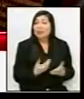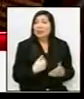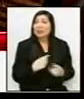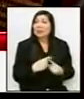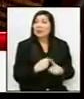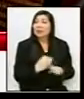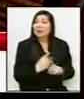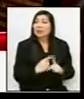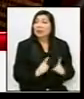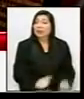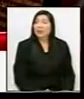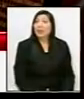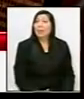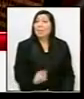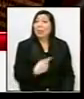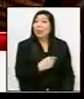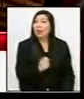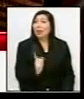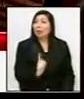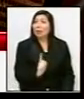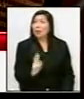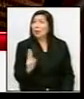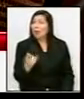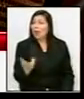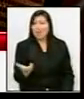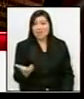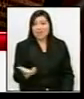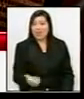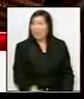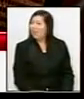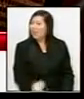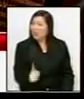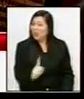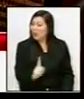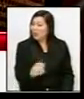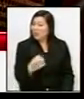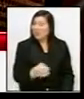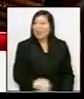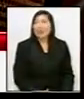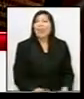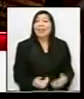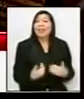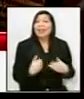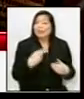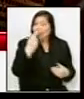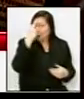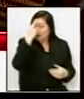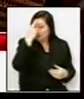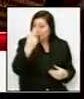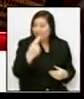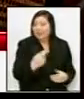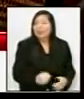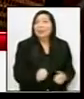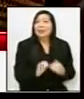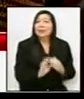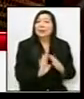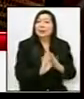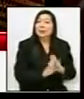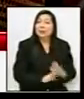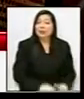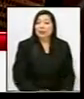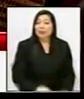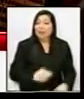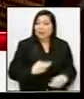distinta, donde para él todo es organización criminal. Y esto no es así, señor Presidente, porque acá tenemos que respetar las garantías mínimas de un